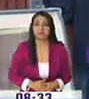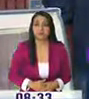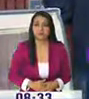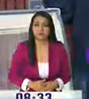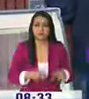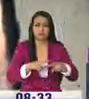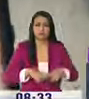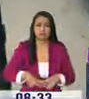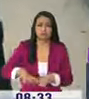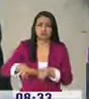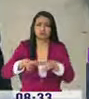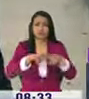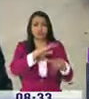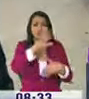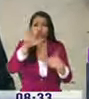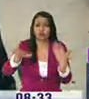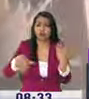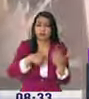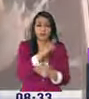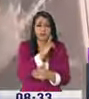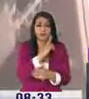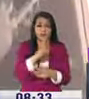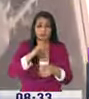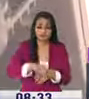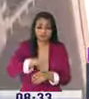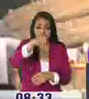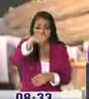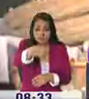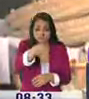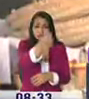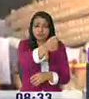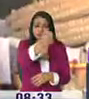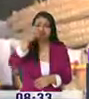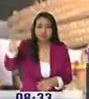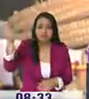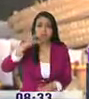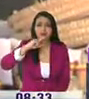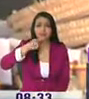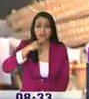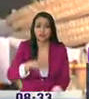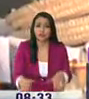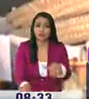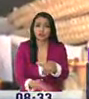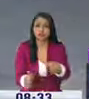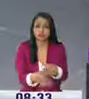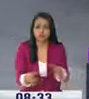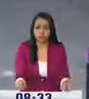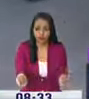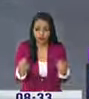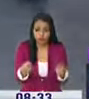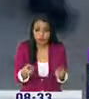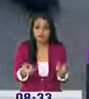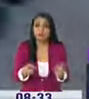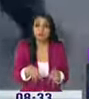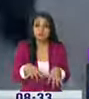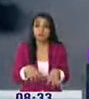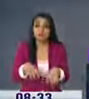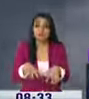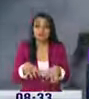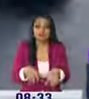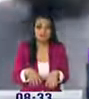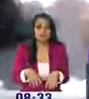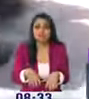Revisaron en cada rincón de la fonda, abrieron congeladores, cocinas, refrigeradoras, buscaron entre las ollas, y el olfato canino puso en evidencia